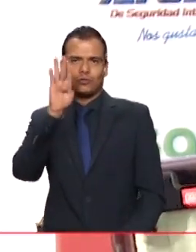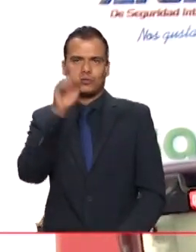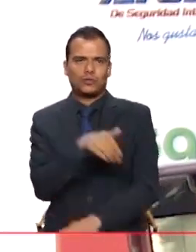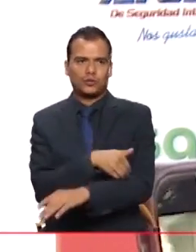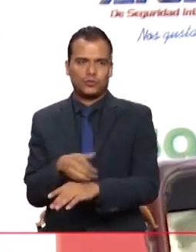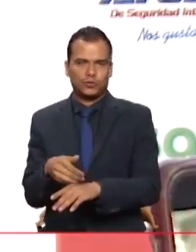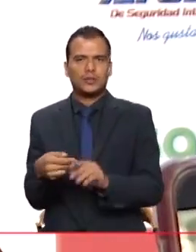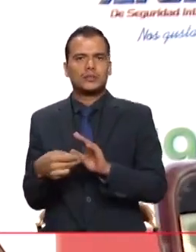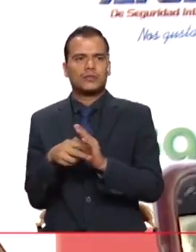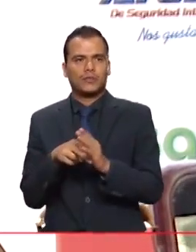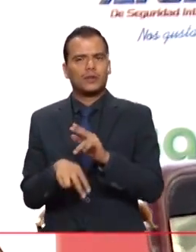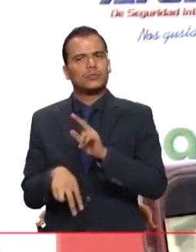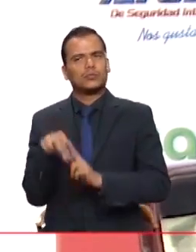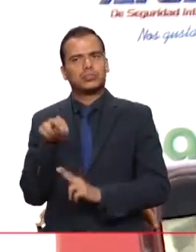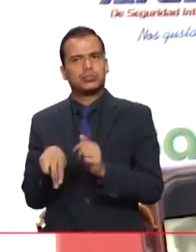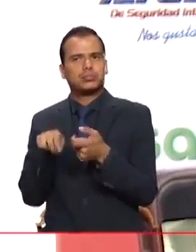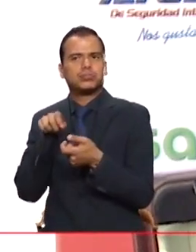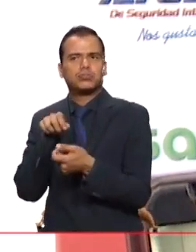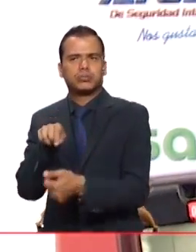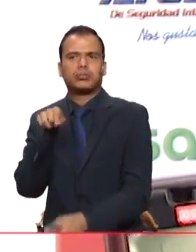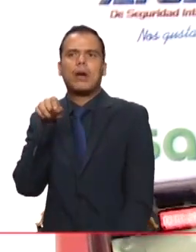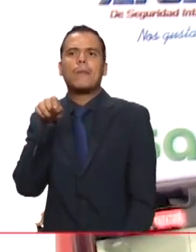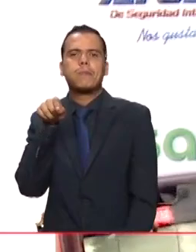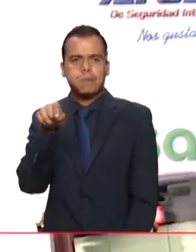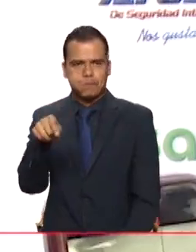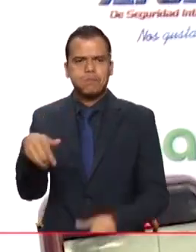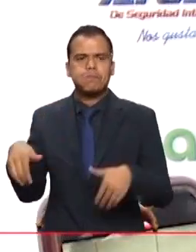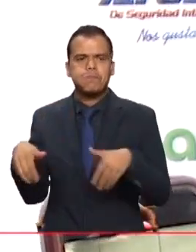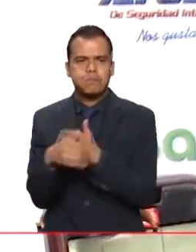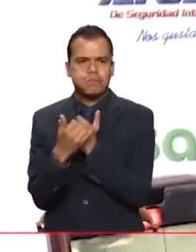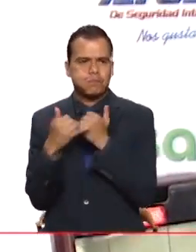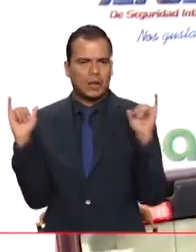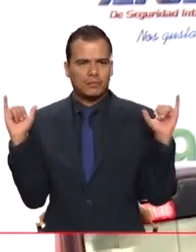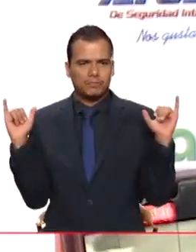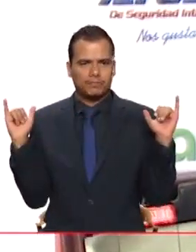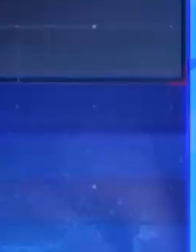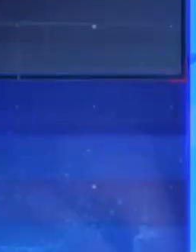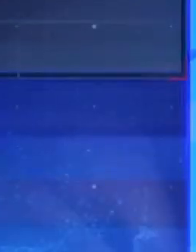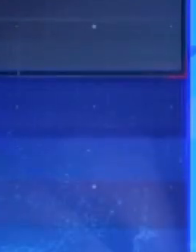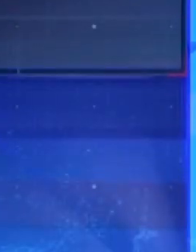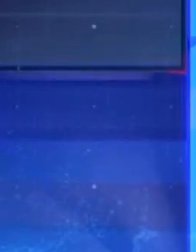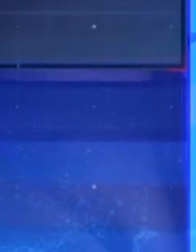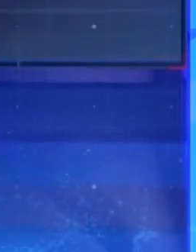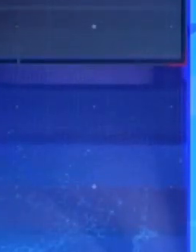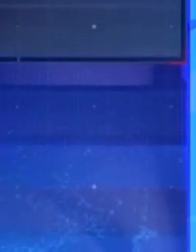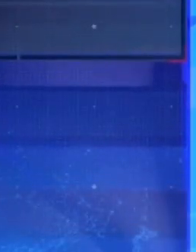corresponden precisamente a la construcción y a la rehabilitación de todo el corredor vial.